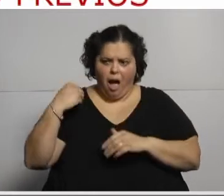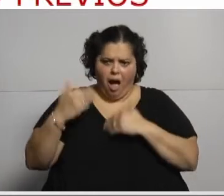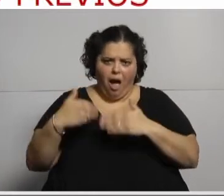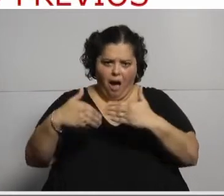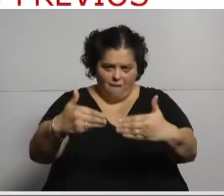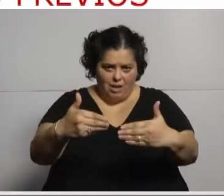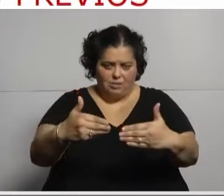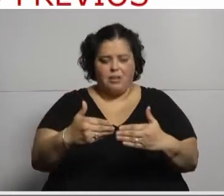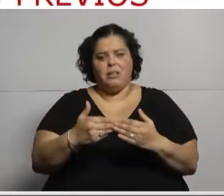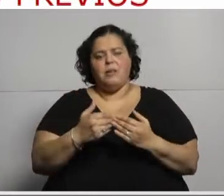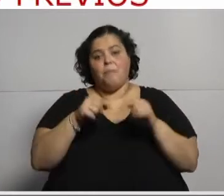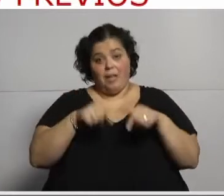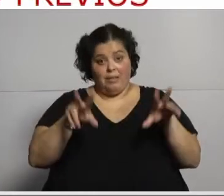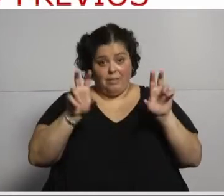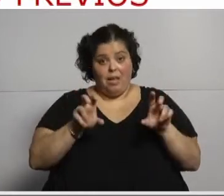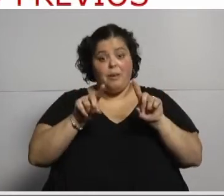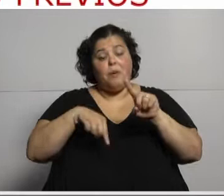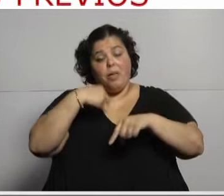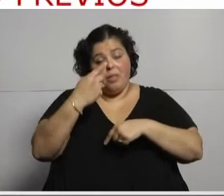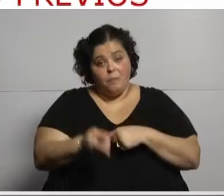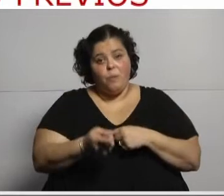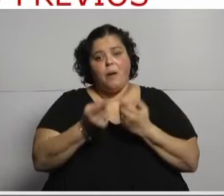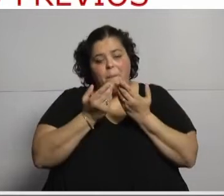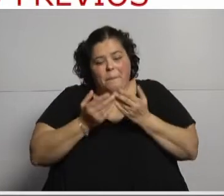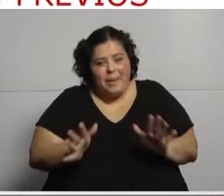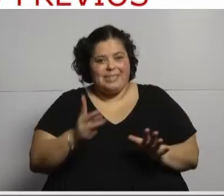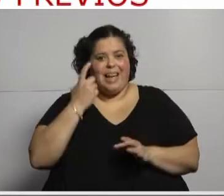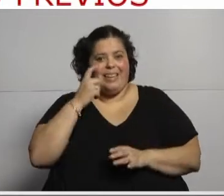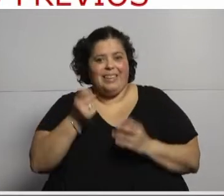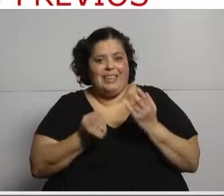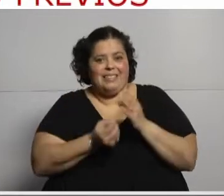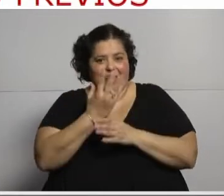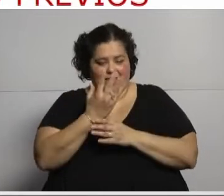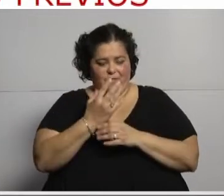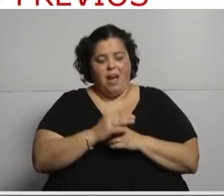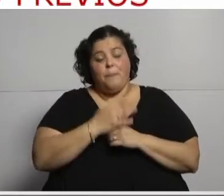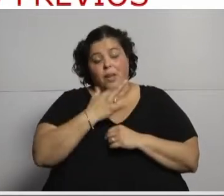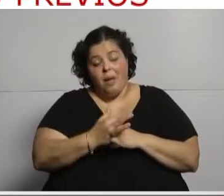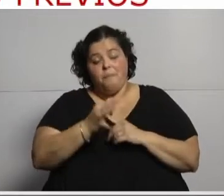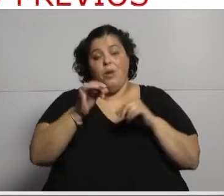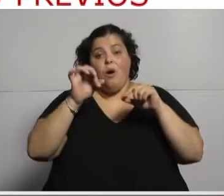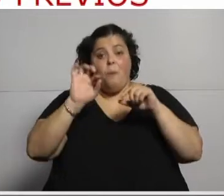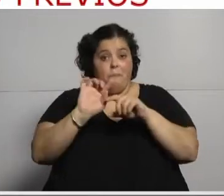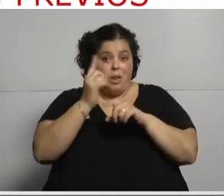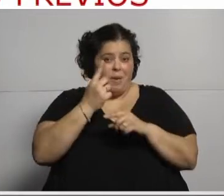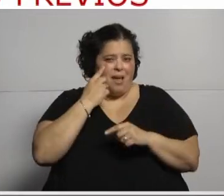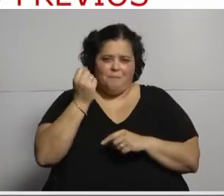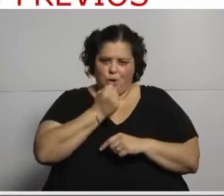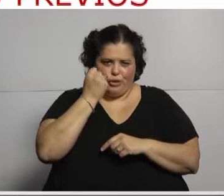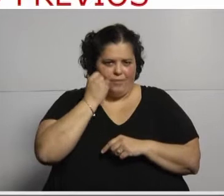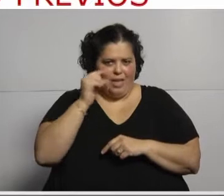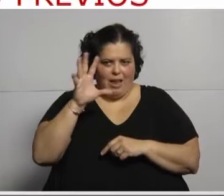donde quizás hemos comenzado las primeras iniciativas. De hecho, una que es importante recordar y que tiene mucha relación